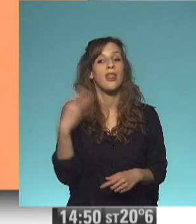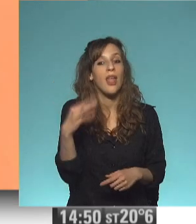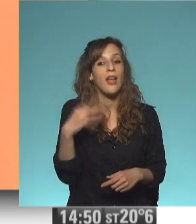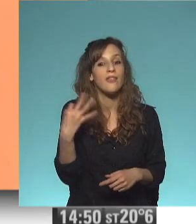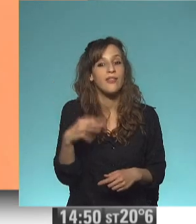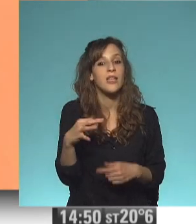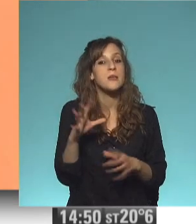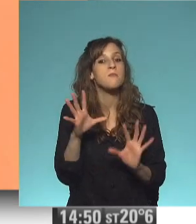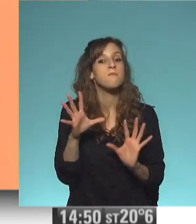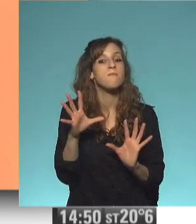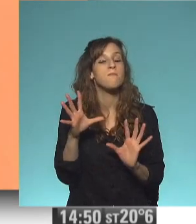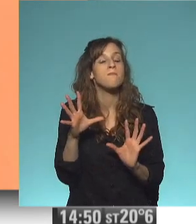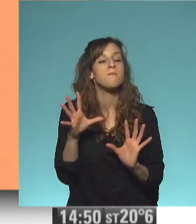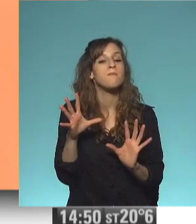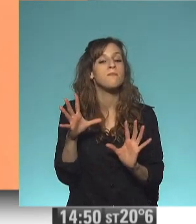Para que queme el palo.